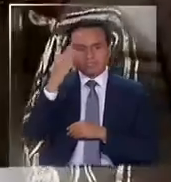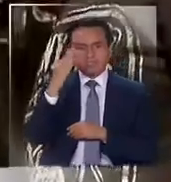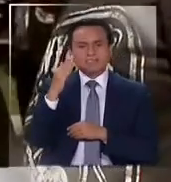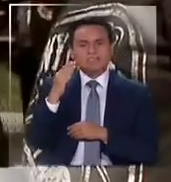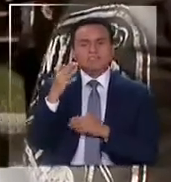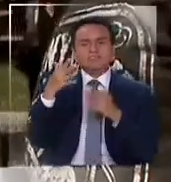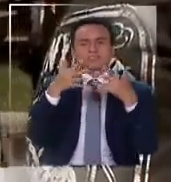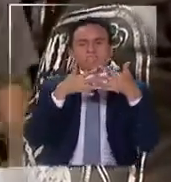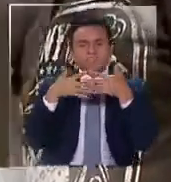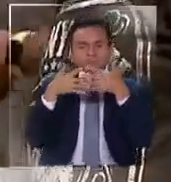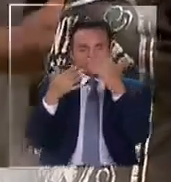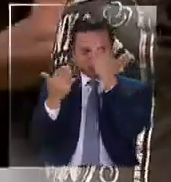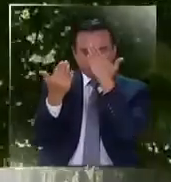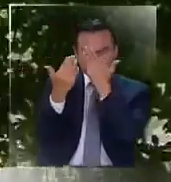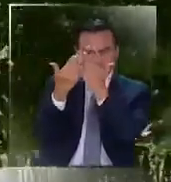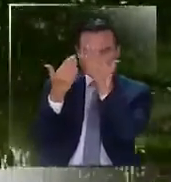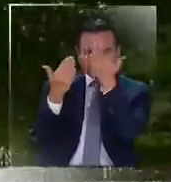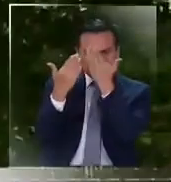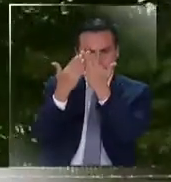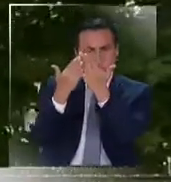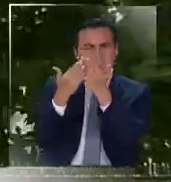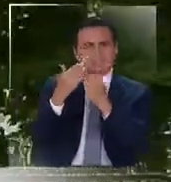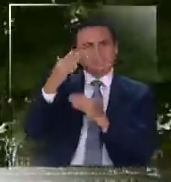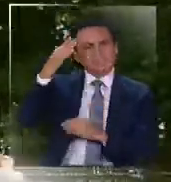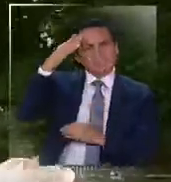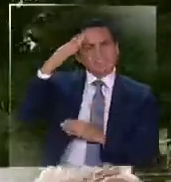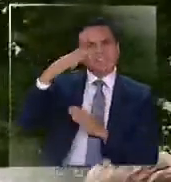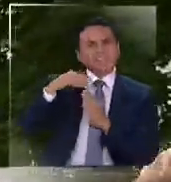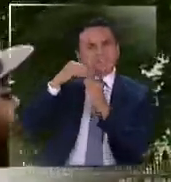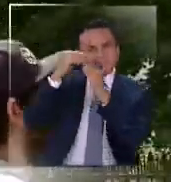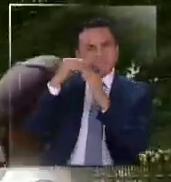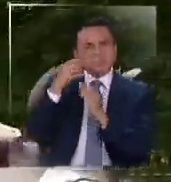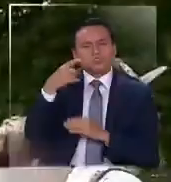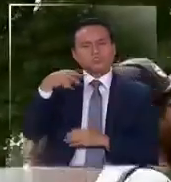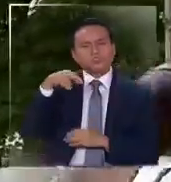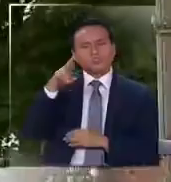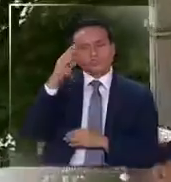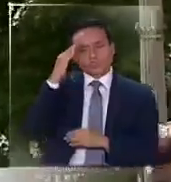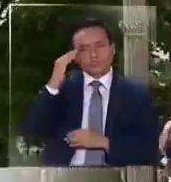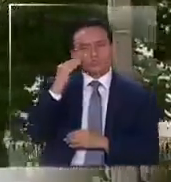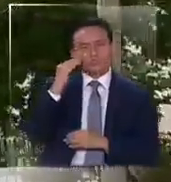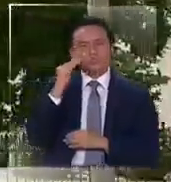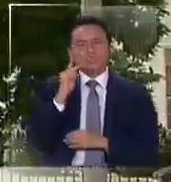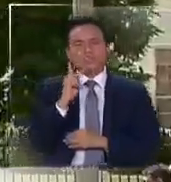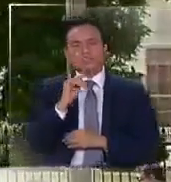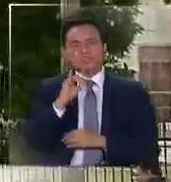de Estados Unidos estará frente a frente al líder norcoreano Kim Jong-un.